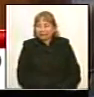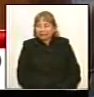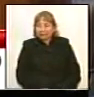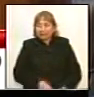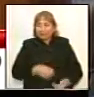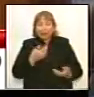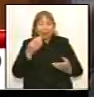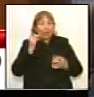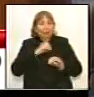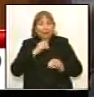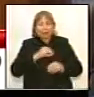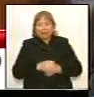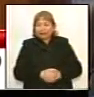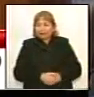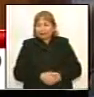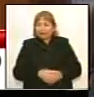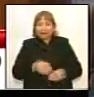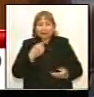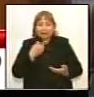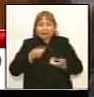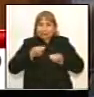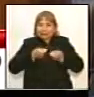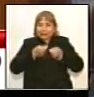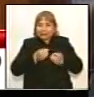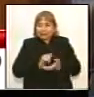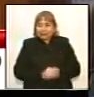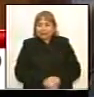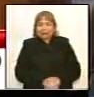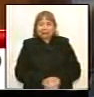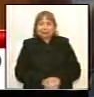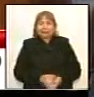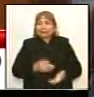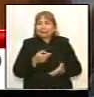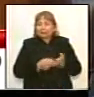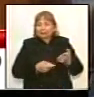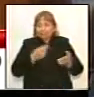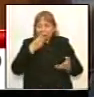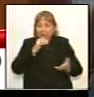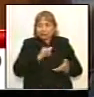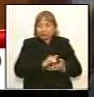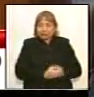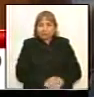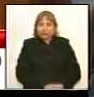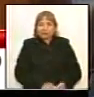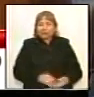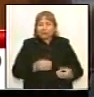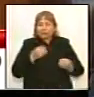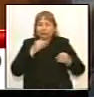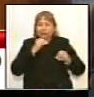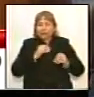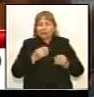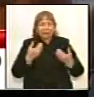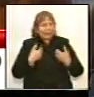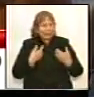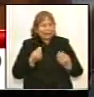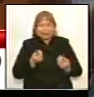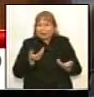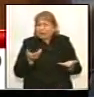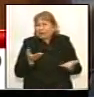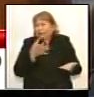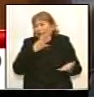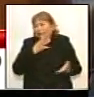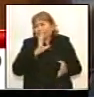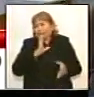un aporte le va a retornar o está haciendo una inversión, entre comillas, de la persona que le está dando el dinero? Entonces no sean los